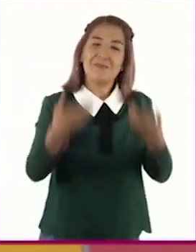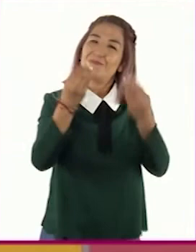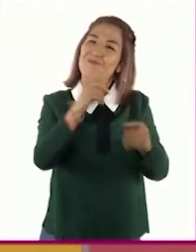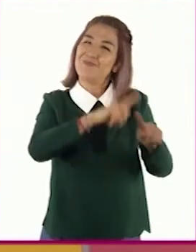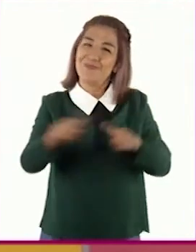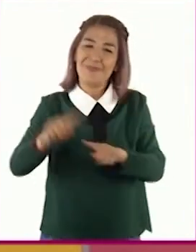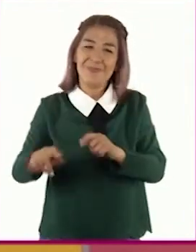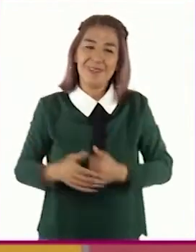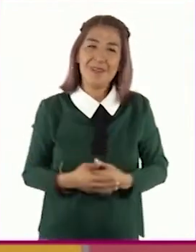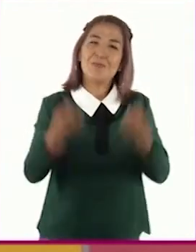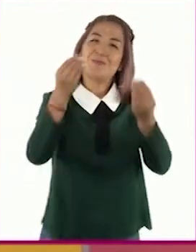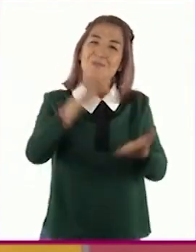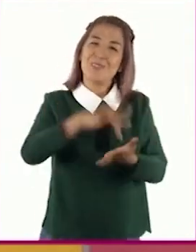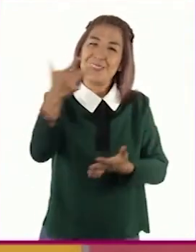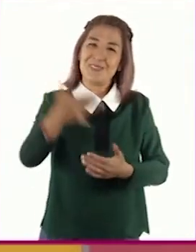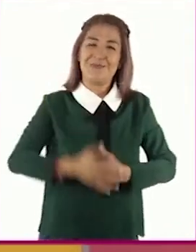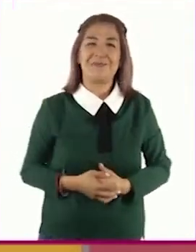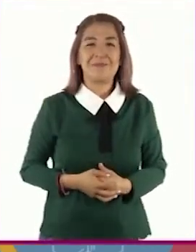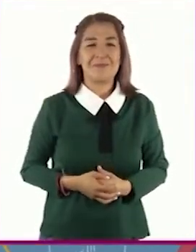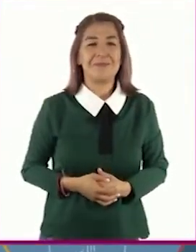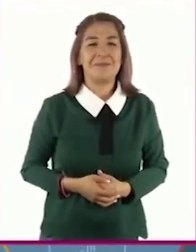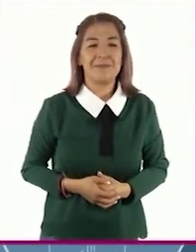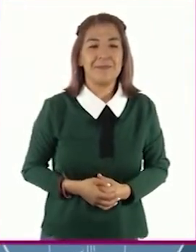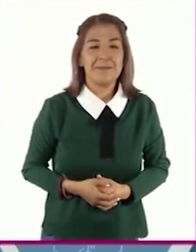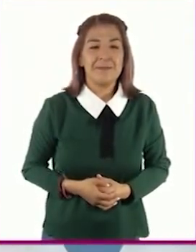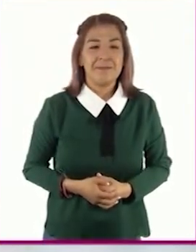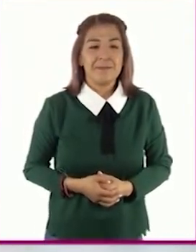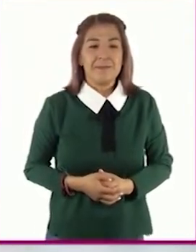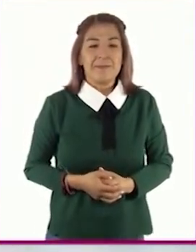demás. ¿Sí? Muchas gracias.